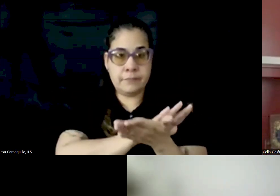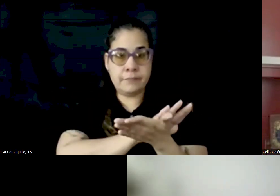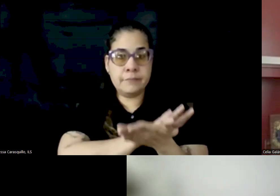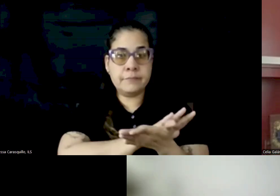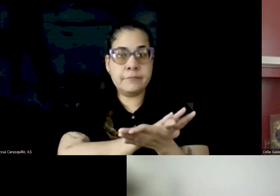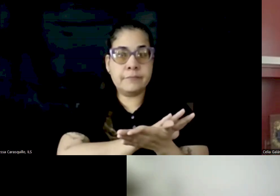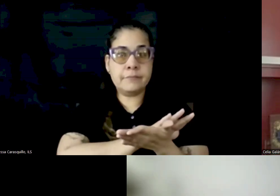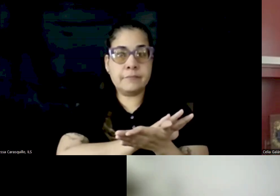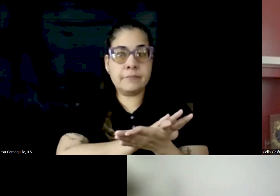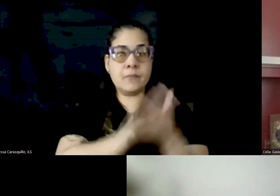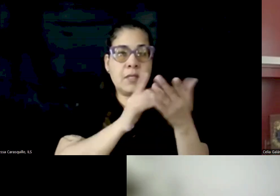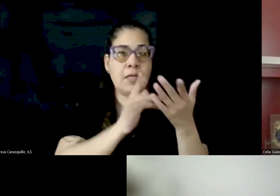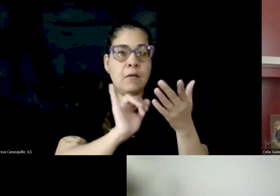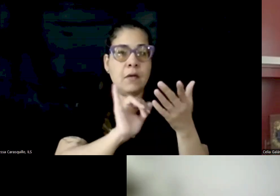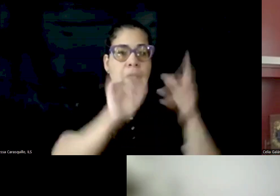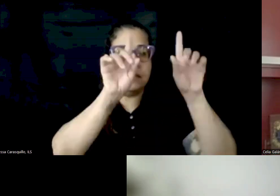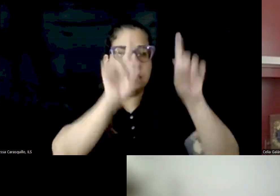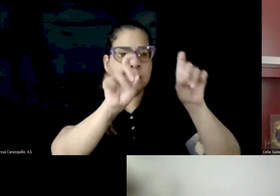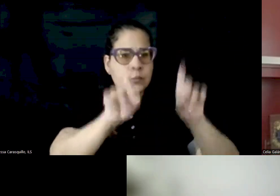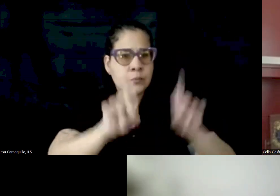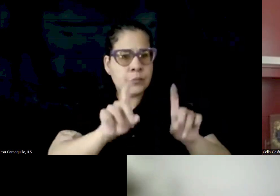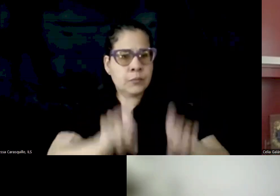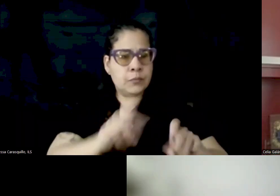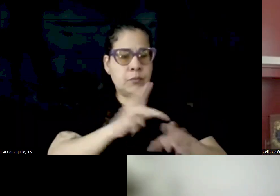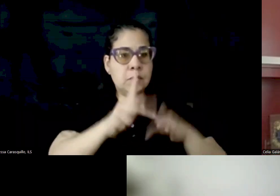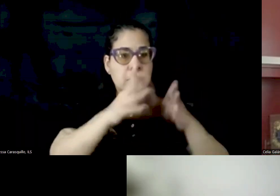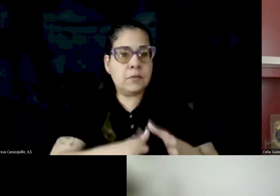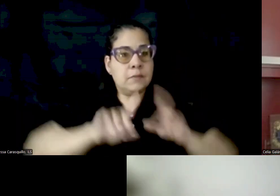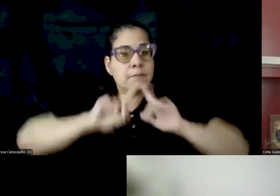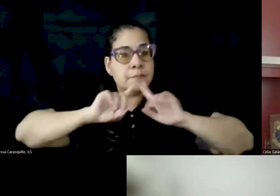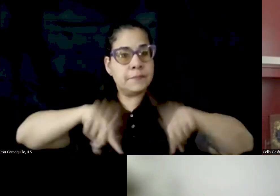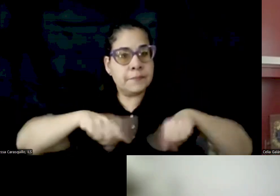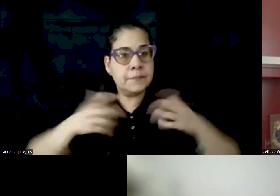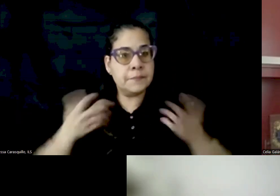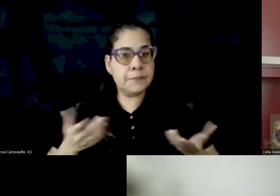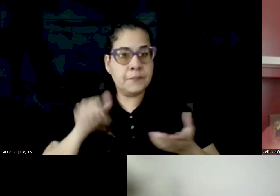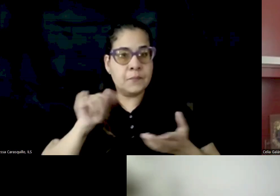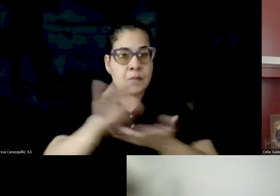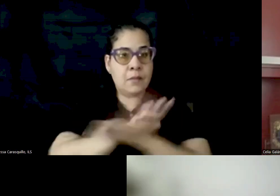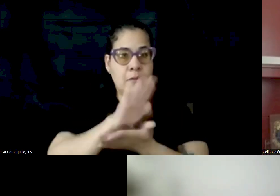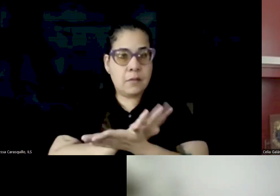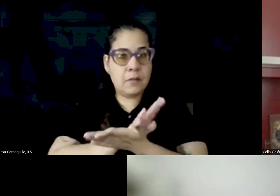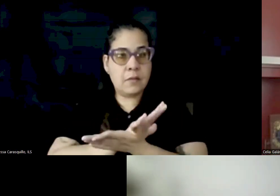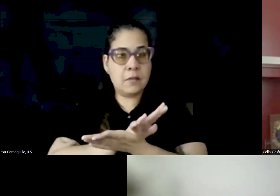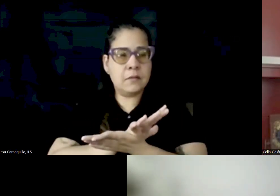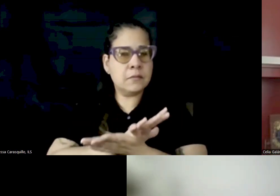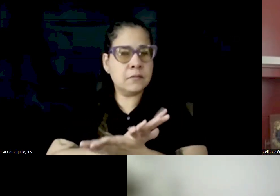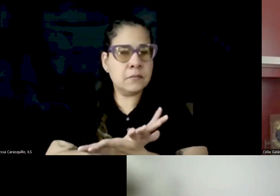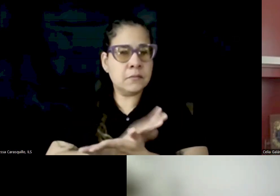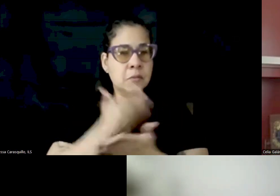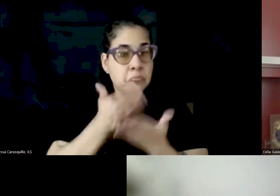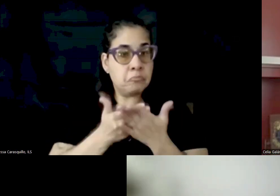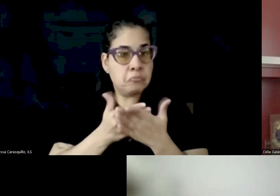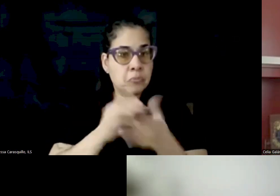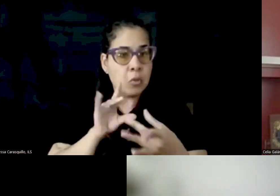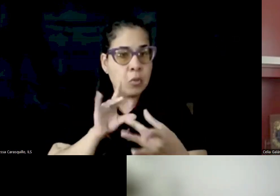un cuestionario donde el profesional pues va a llenar. Y ese documento sería interesante unirlo como un elemento más